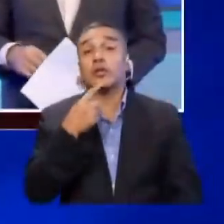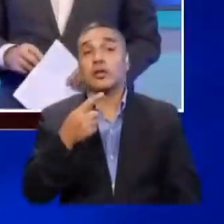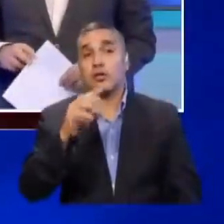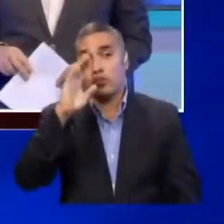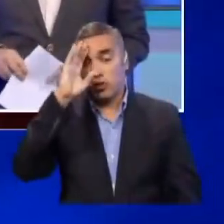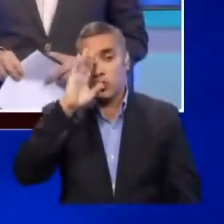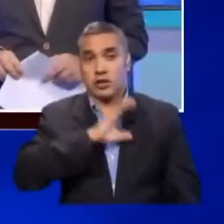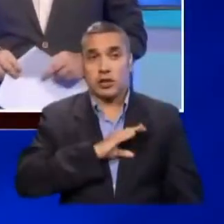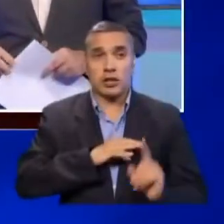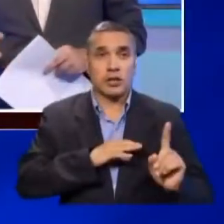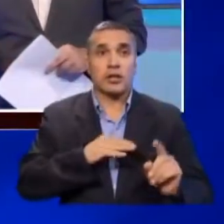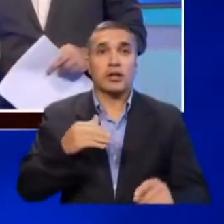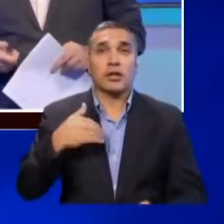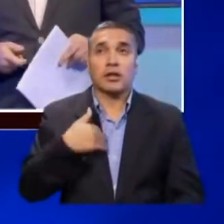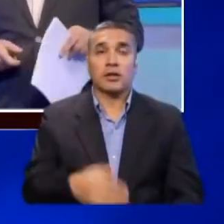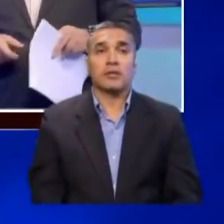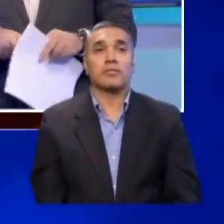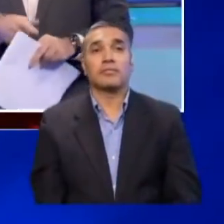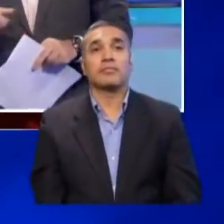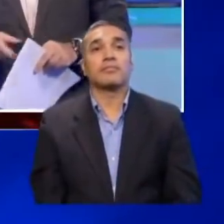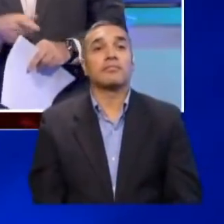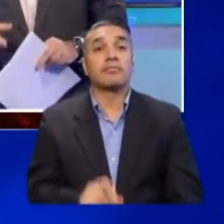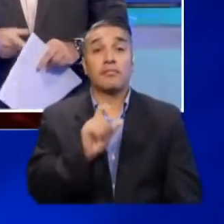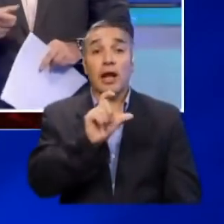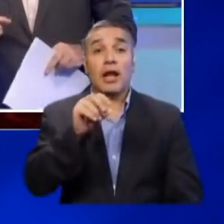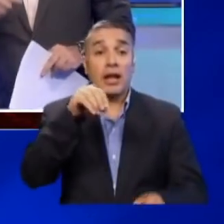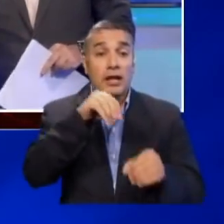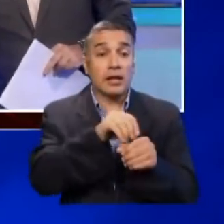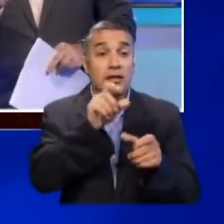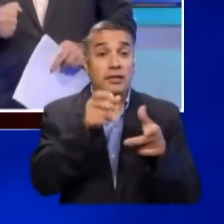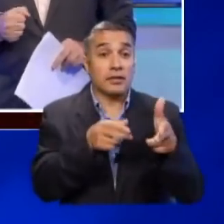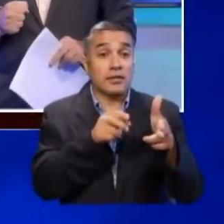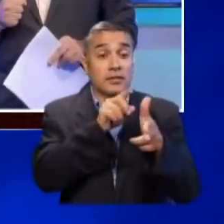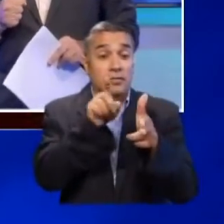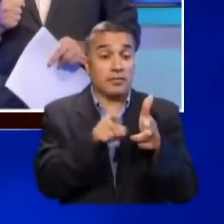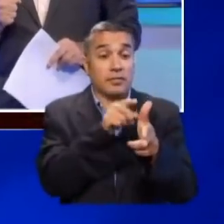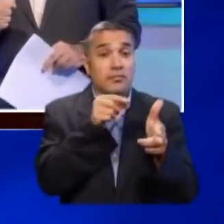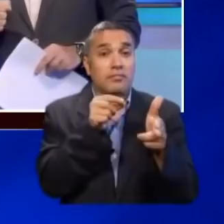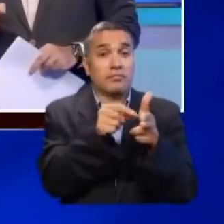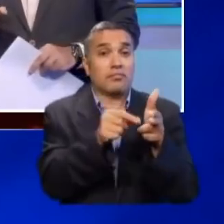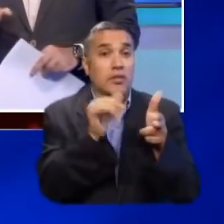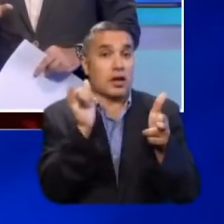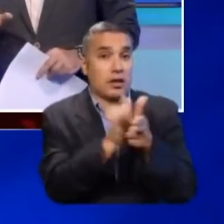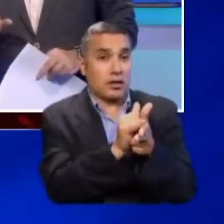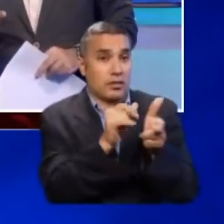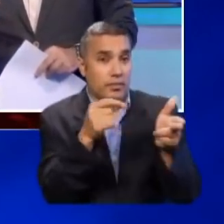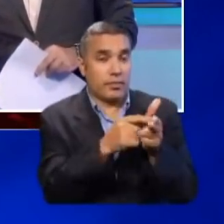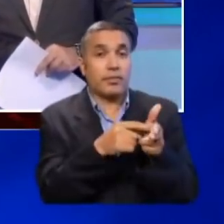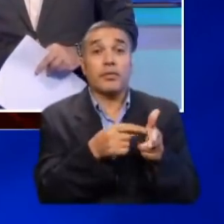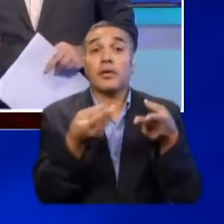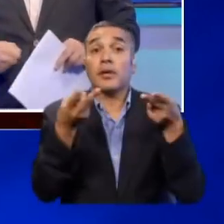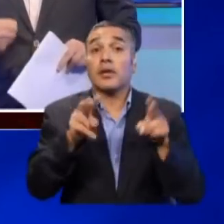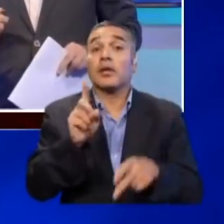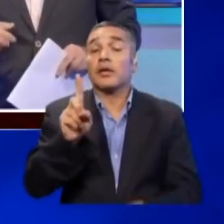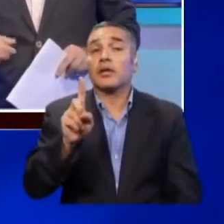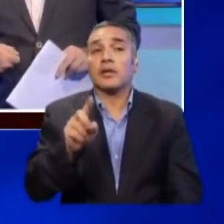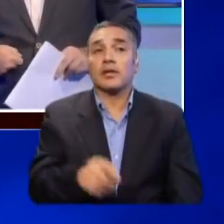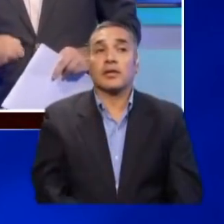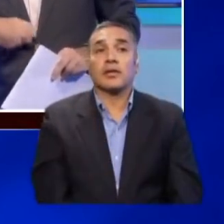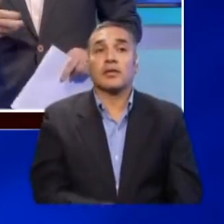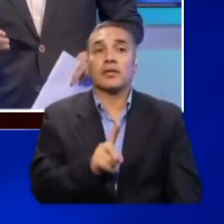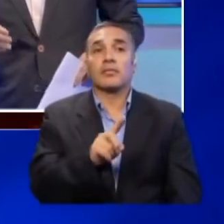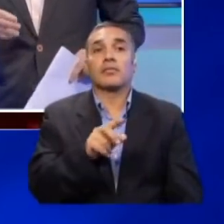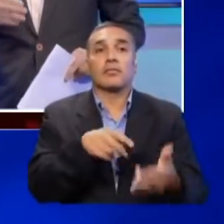oficial de policía que tiene todavía la munición dentro del tambor de la manzana del revólver verdad y aparentemente ese